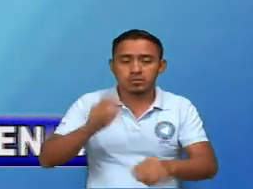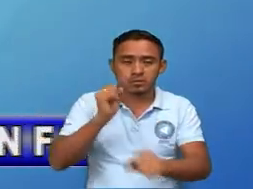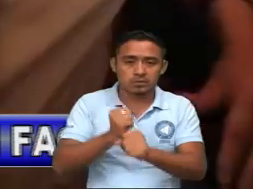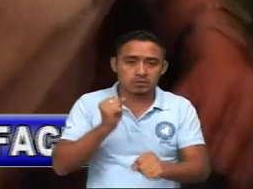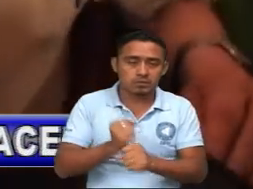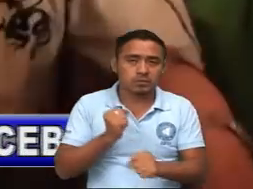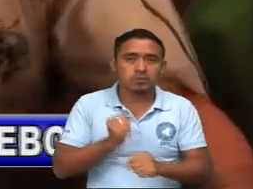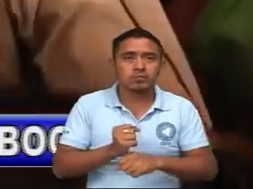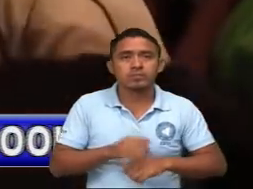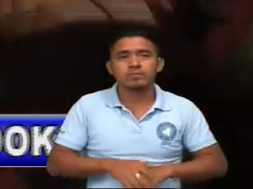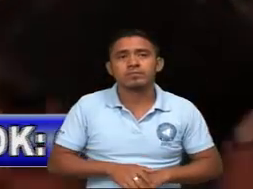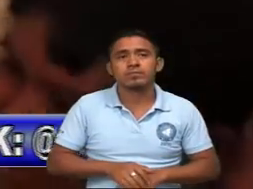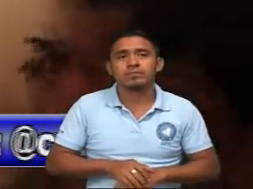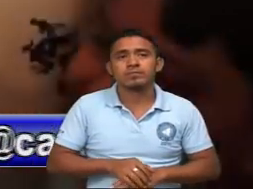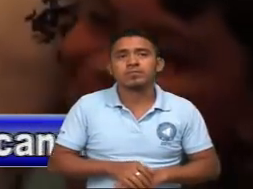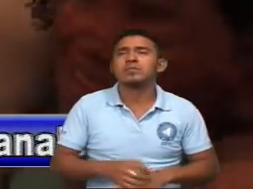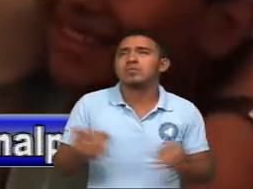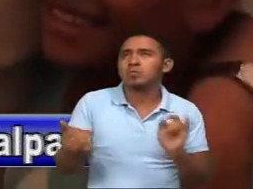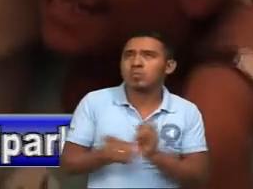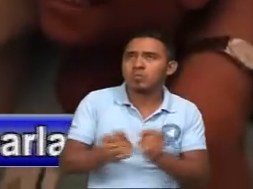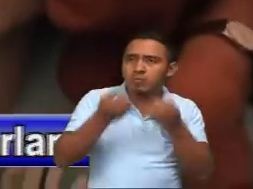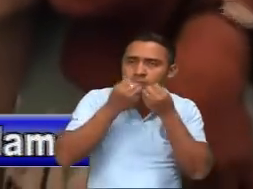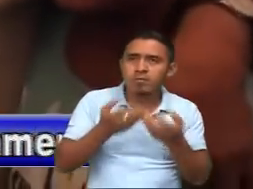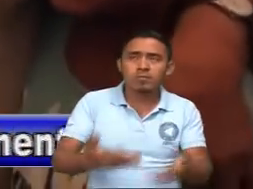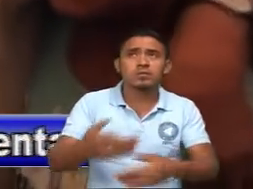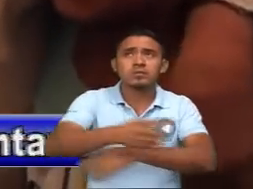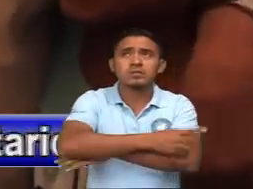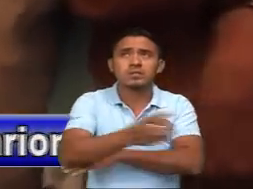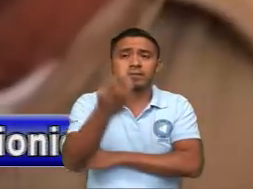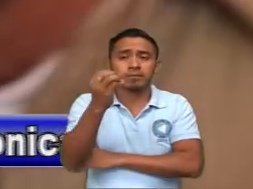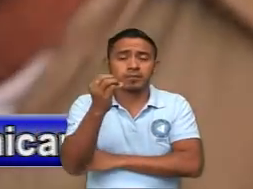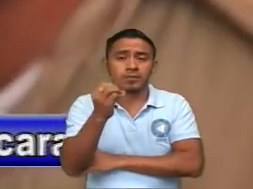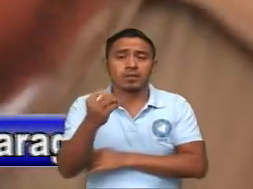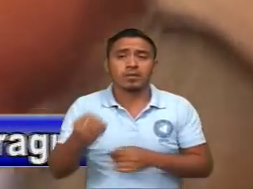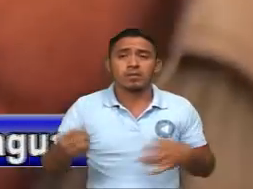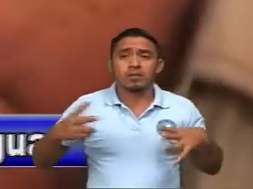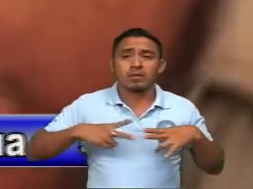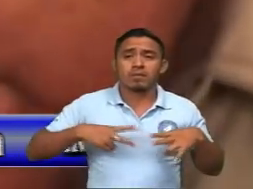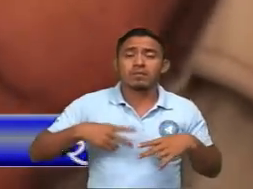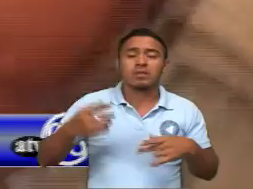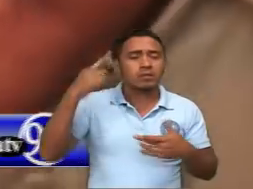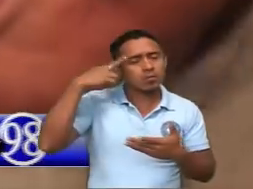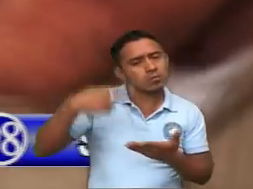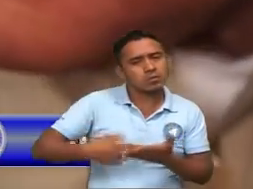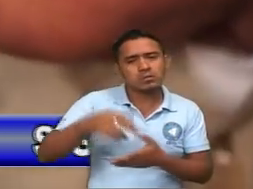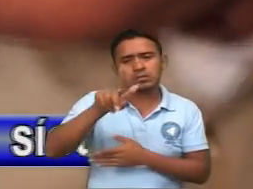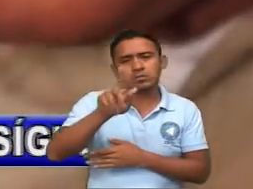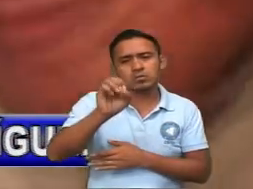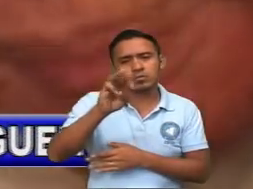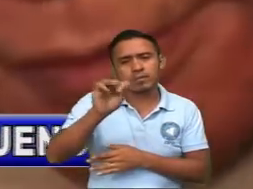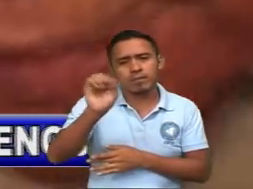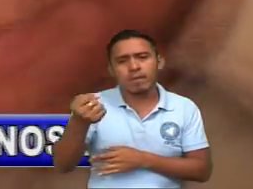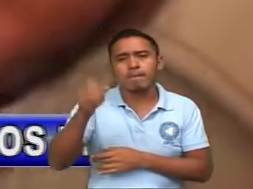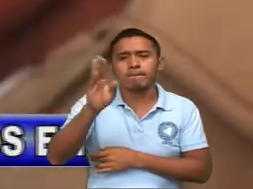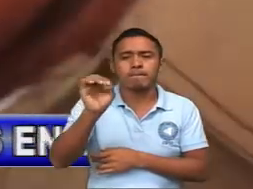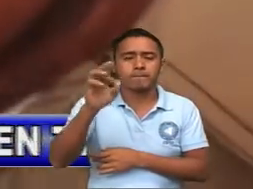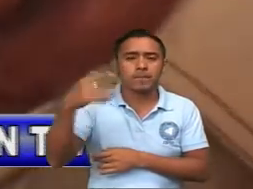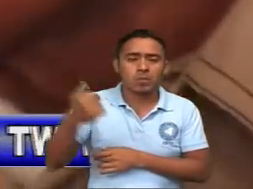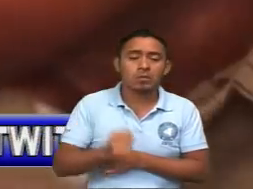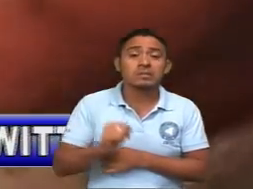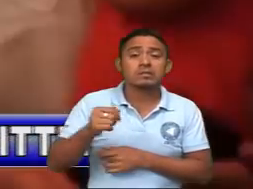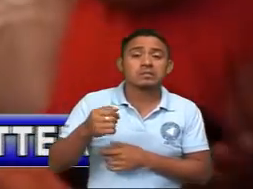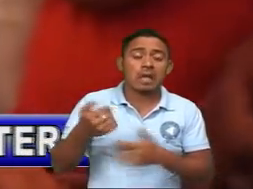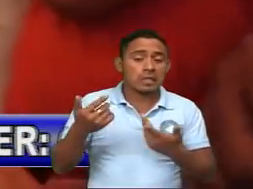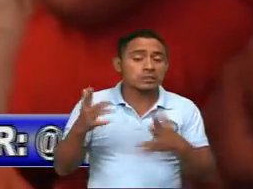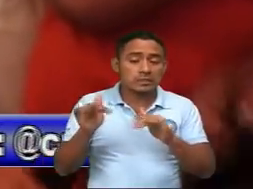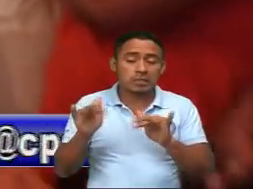Trabajadores. Además dijo que este 30 de abril se estará honrando al comandante Tomás Borges Martínez a 7 años de su viaje a otro